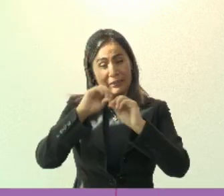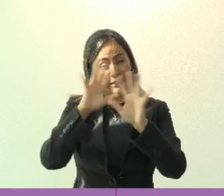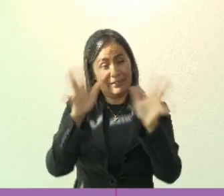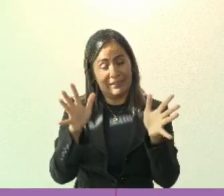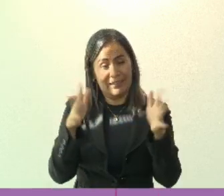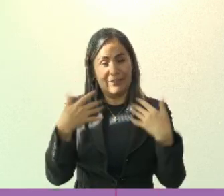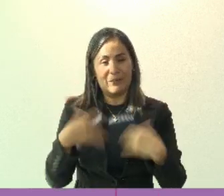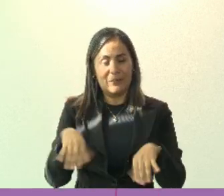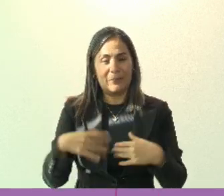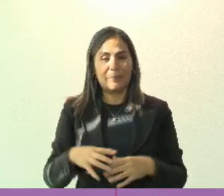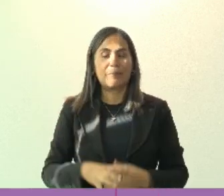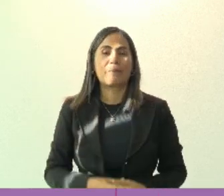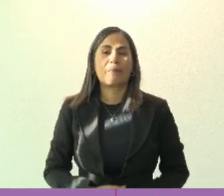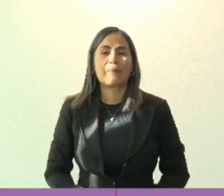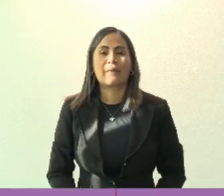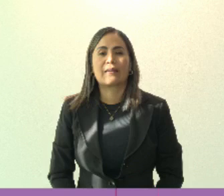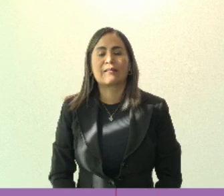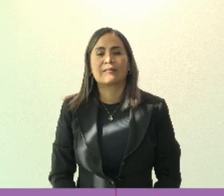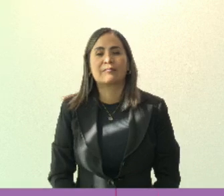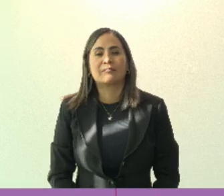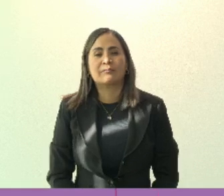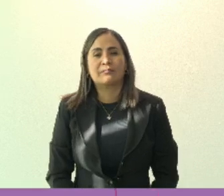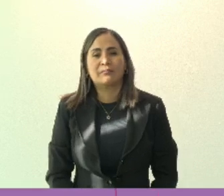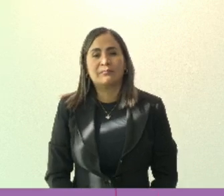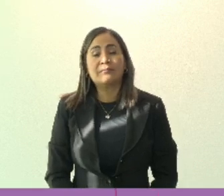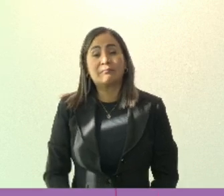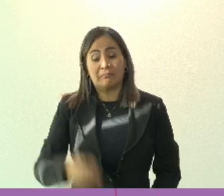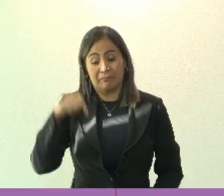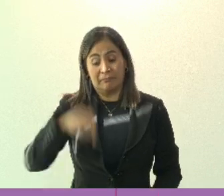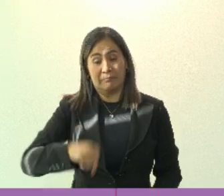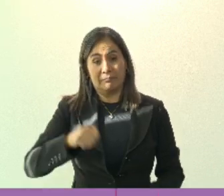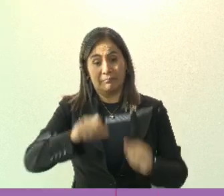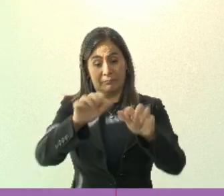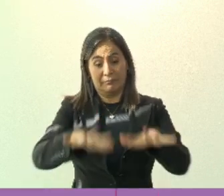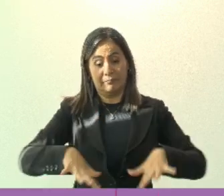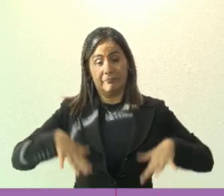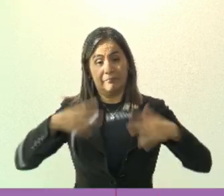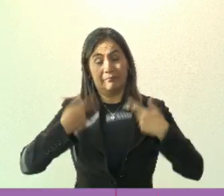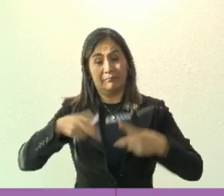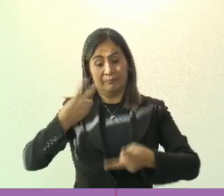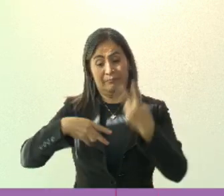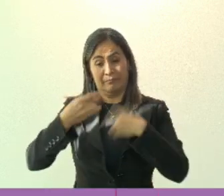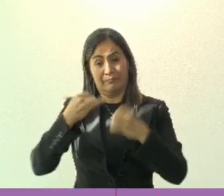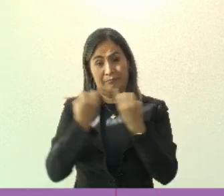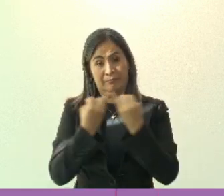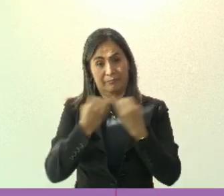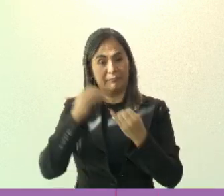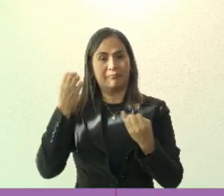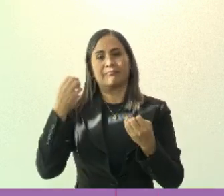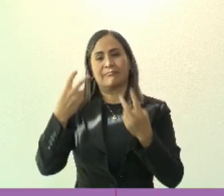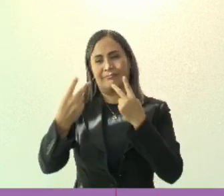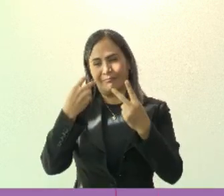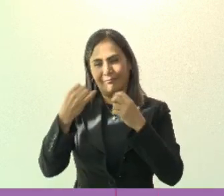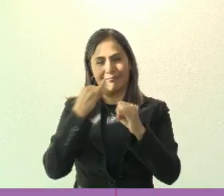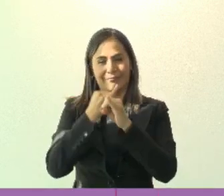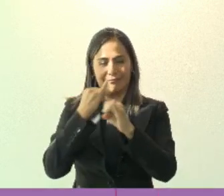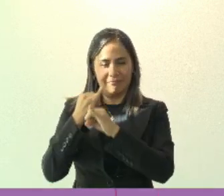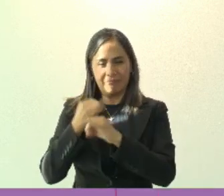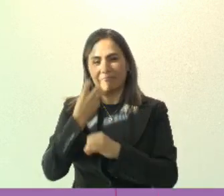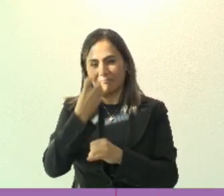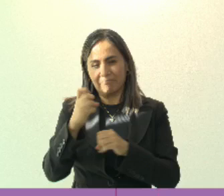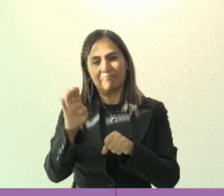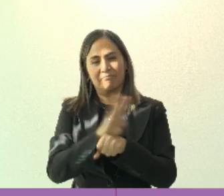que a más de todos los que estamos aquí presentes y nos siguen en redes, nos van a ser de